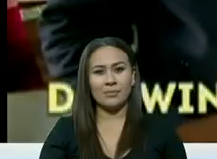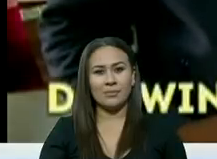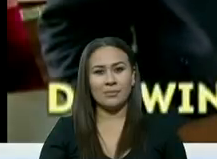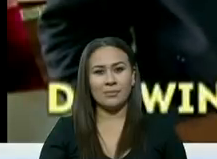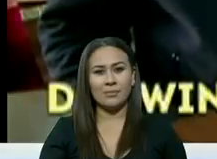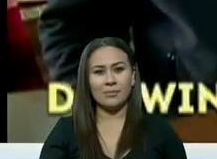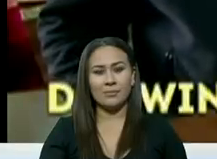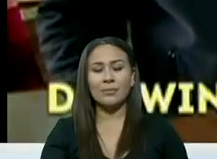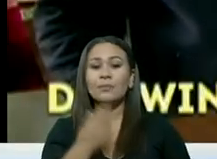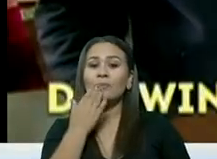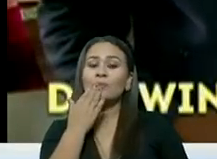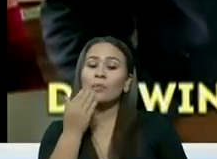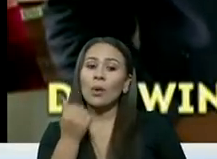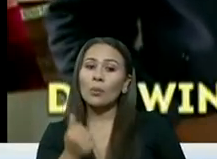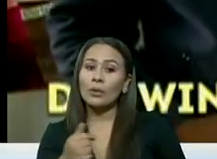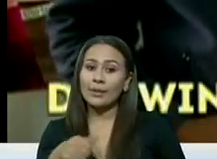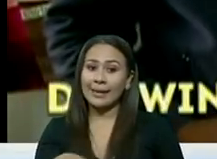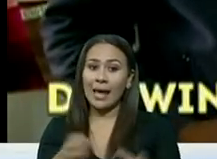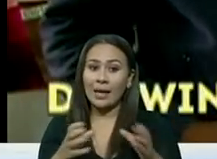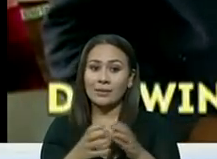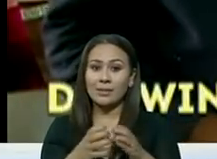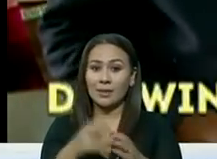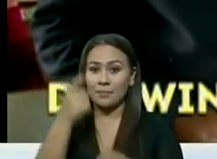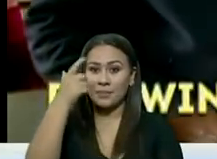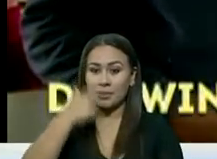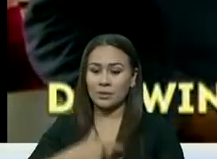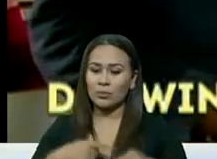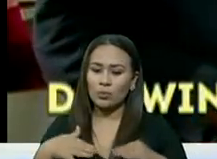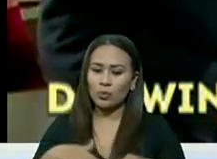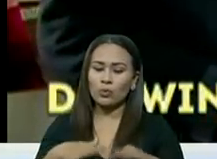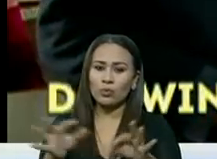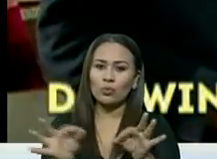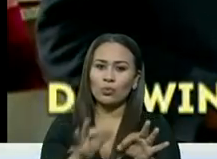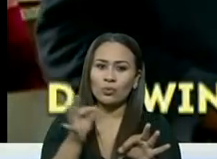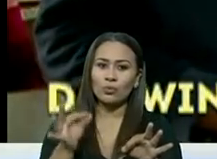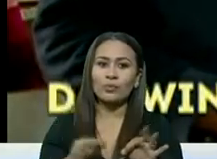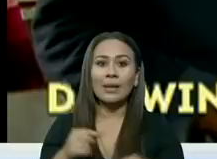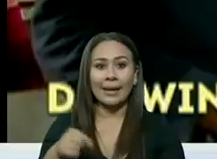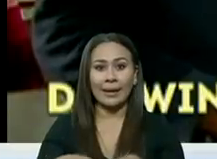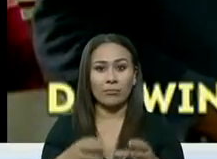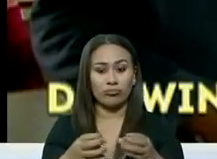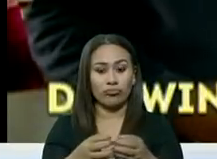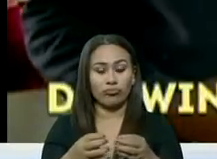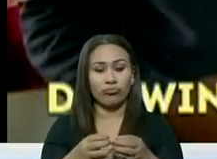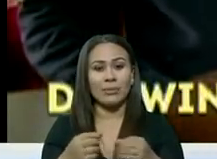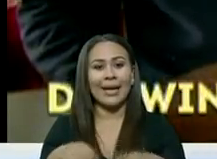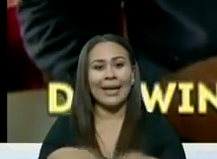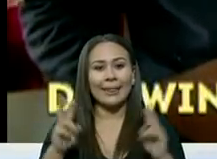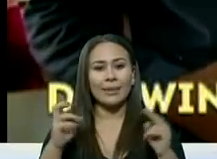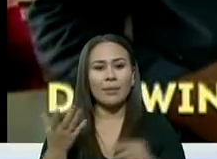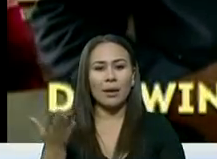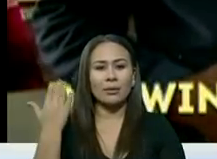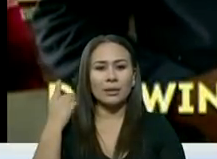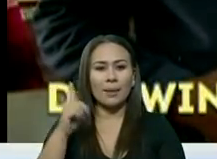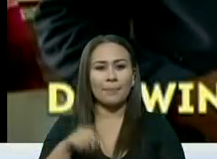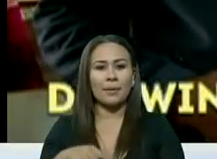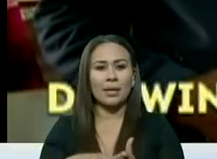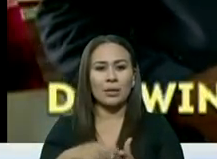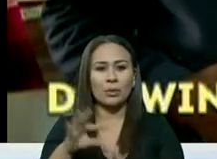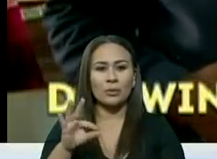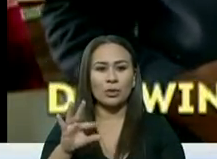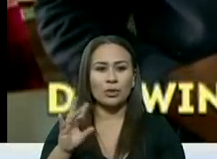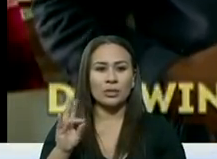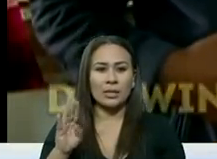Bueno, estamos en la Asociación de Artesanas Texal. Esta es una organización creada más o menos por el año